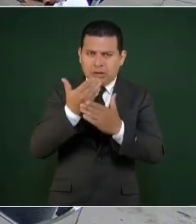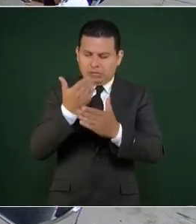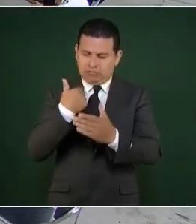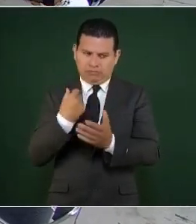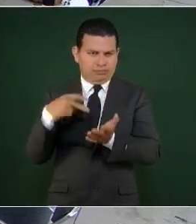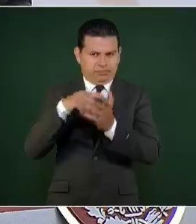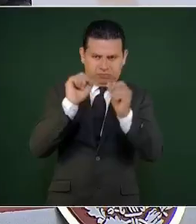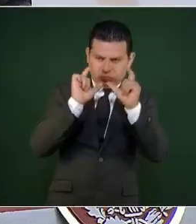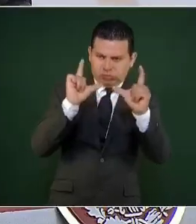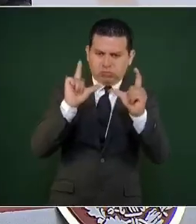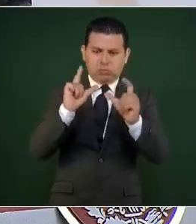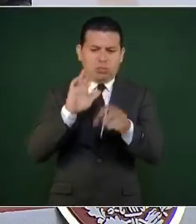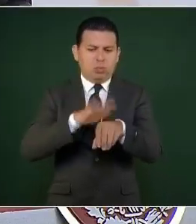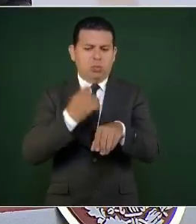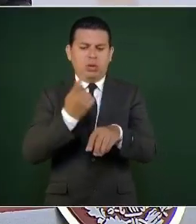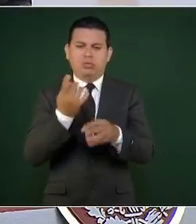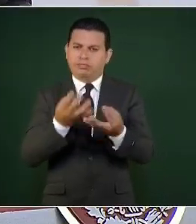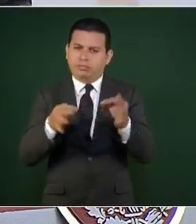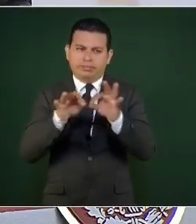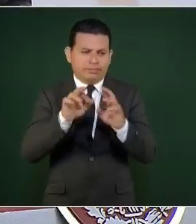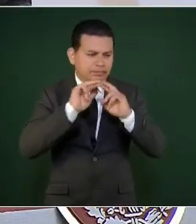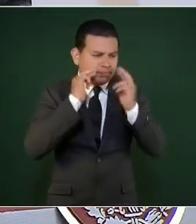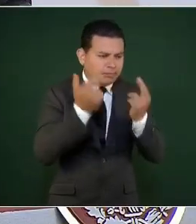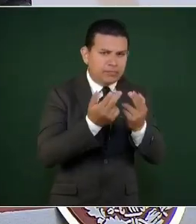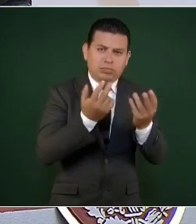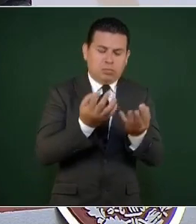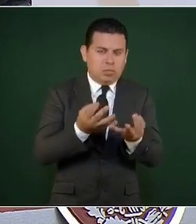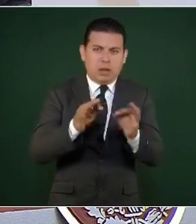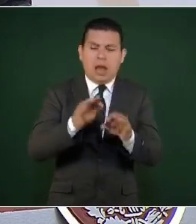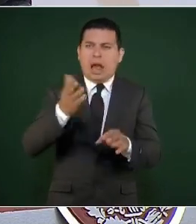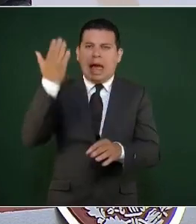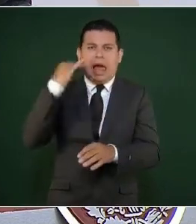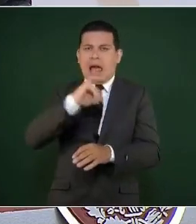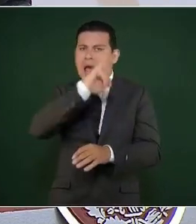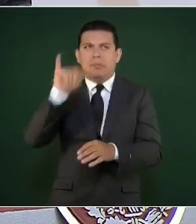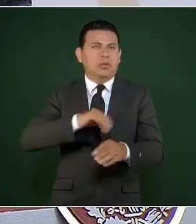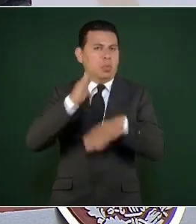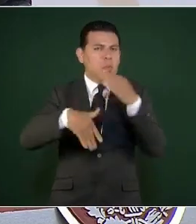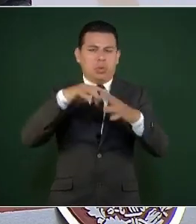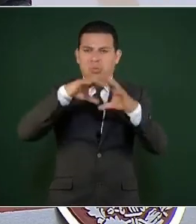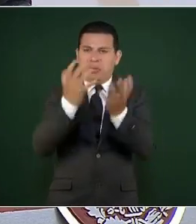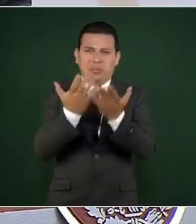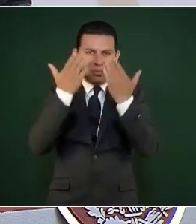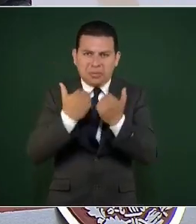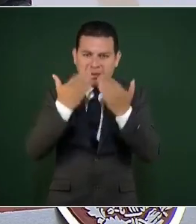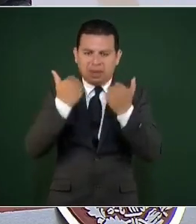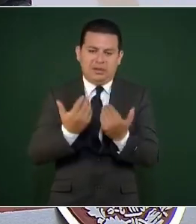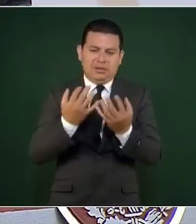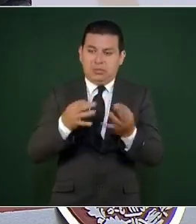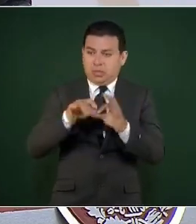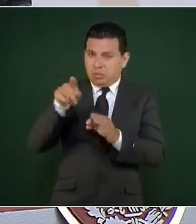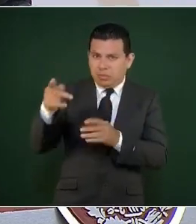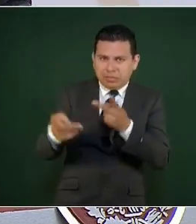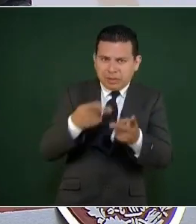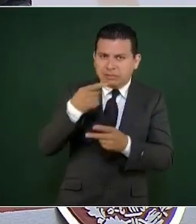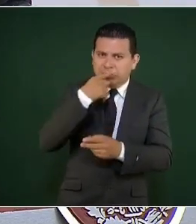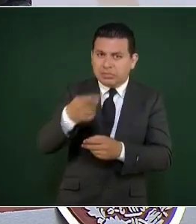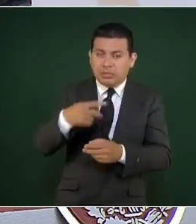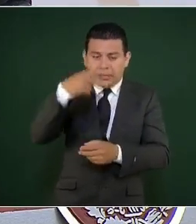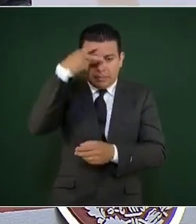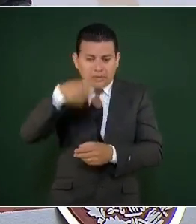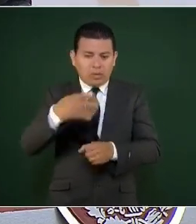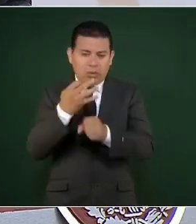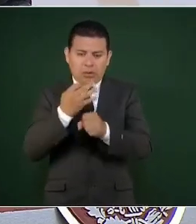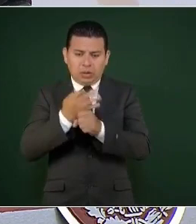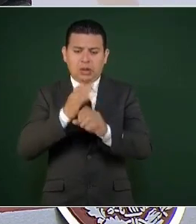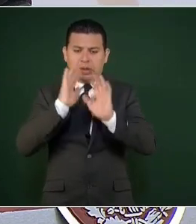que efectivamente es un acto inédito en el mundo. Y a su pregunta, México está